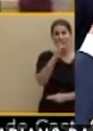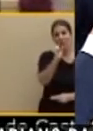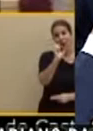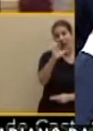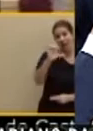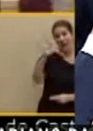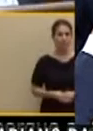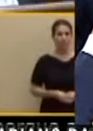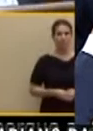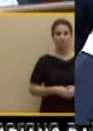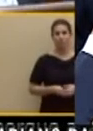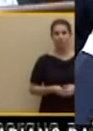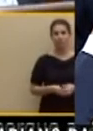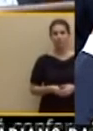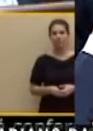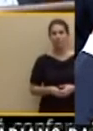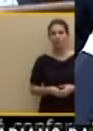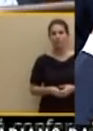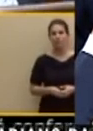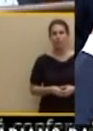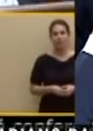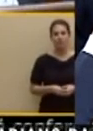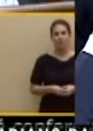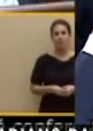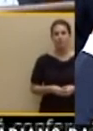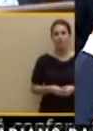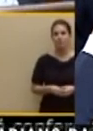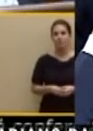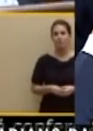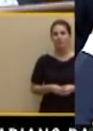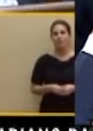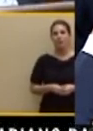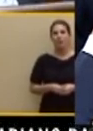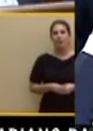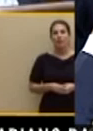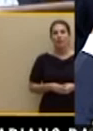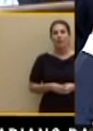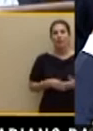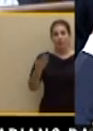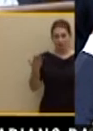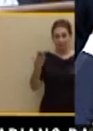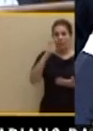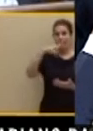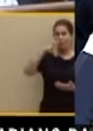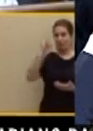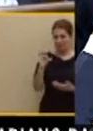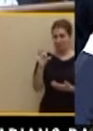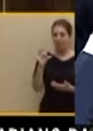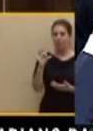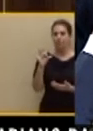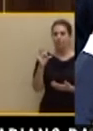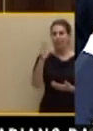poder quitar al partido socialista pues 3 4 5 8 10 puntos 15 puntos